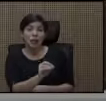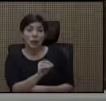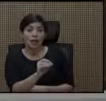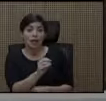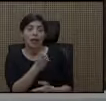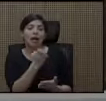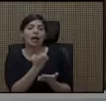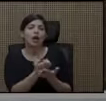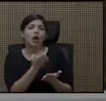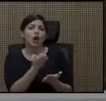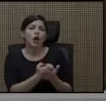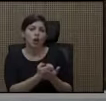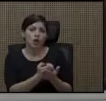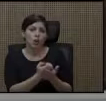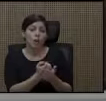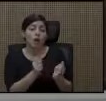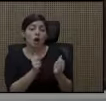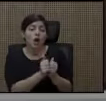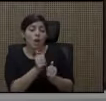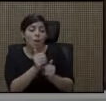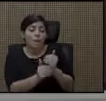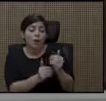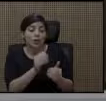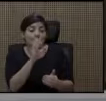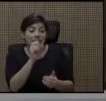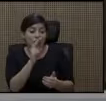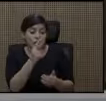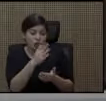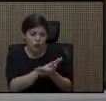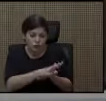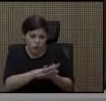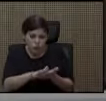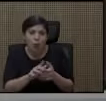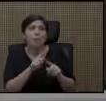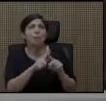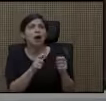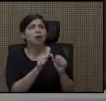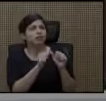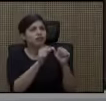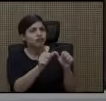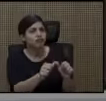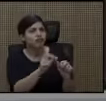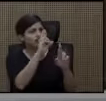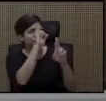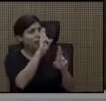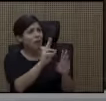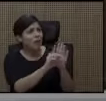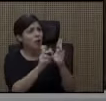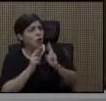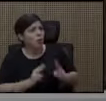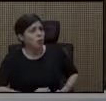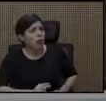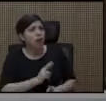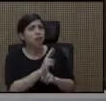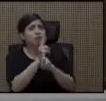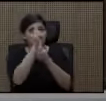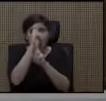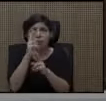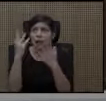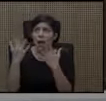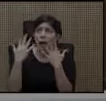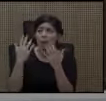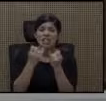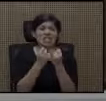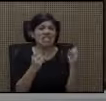economía que culmina su proceso de descarbonización con sostenibilidad con respeto pleno a los derechos humanos sin pobreza